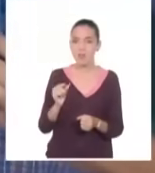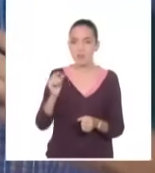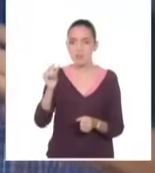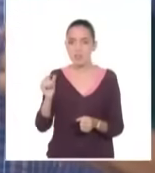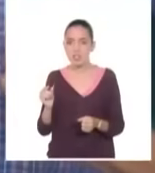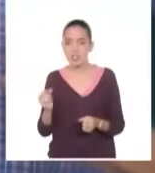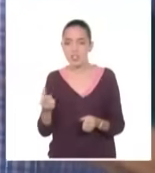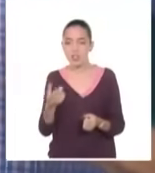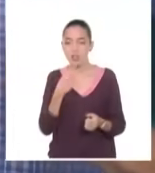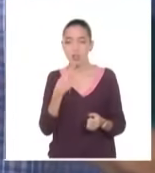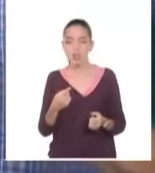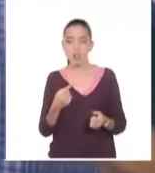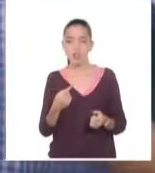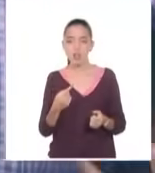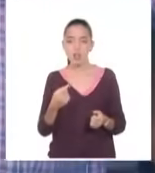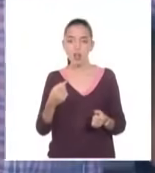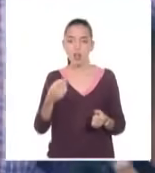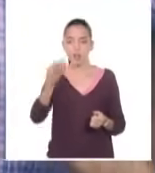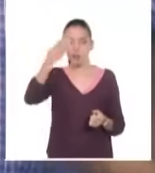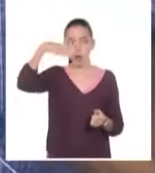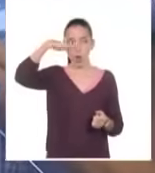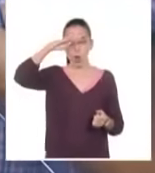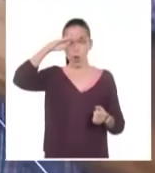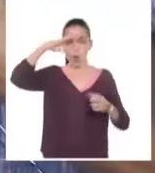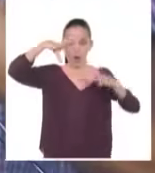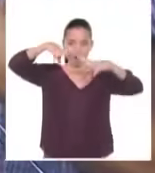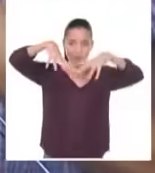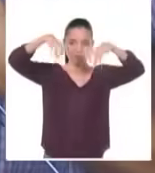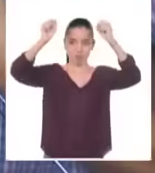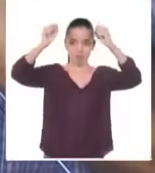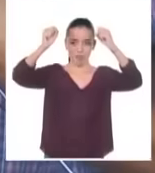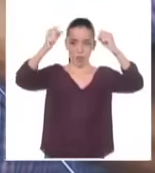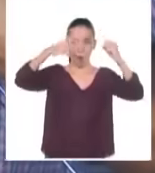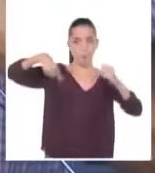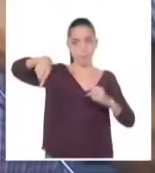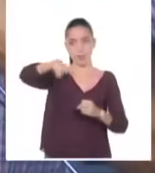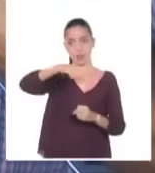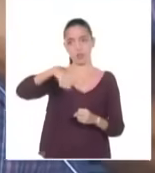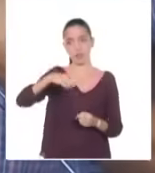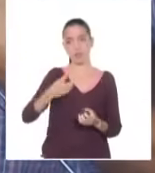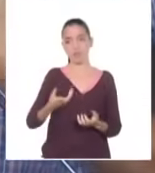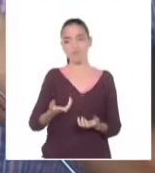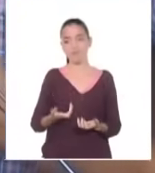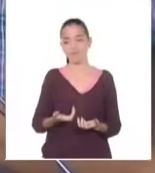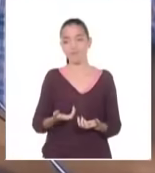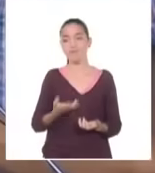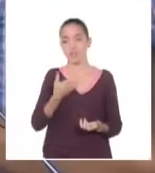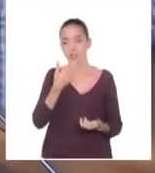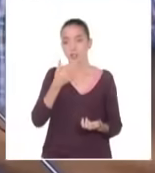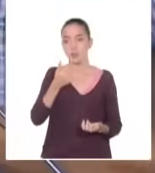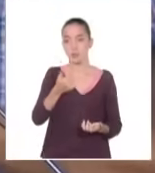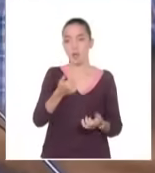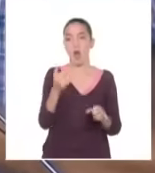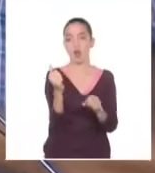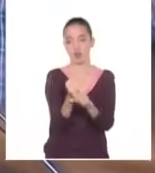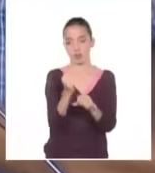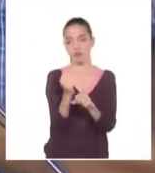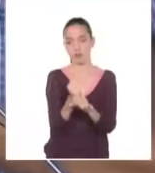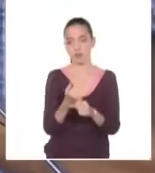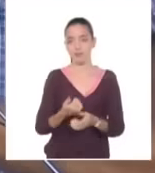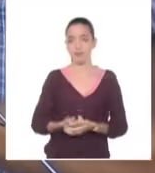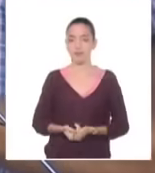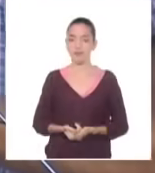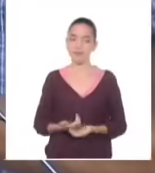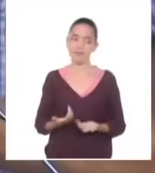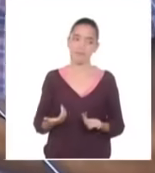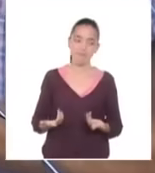qué bueno llegar a este lugar y ver que se está trabajando sin descanso. Eso es ignorancia, eso ni se lee. Se lee para saber, para en